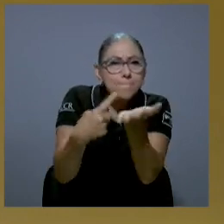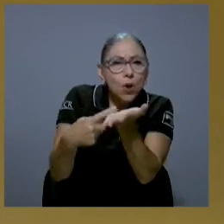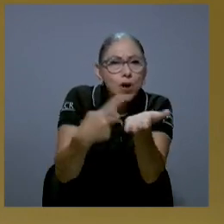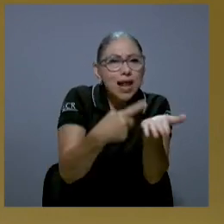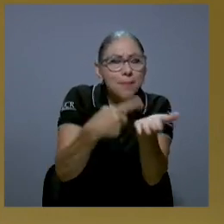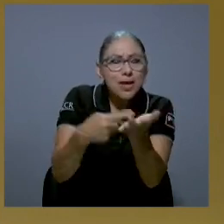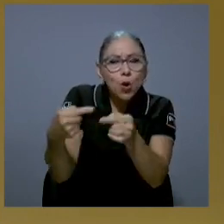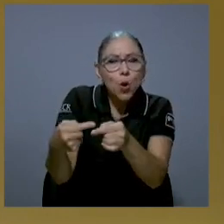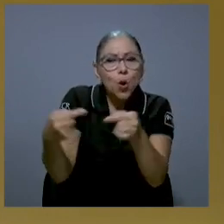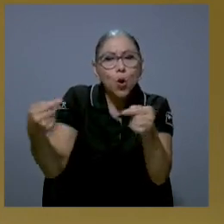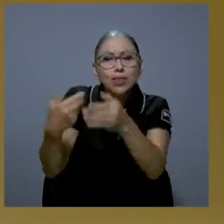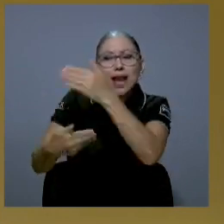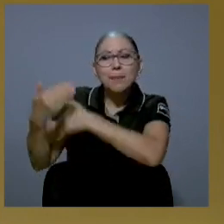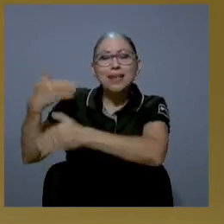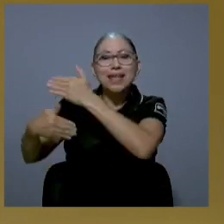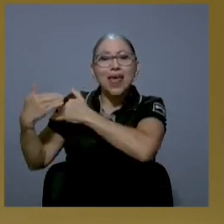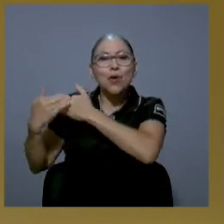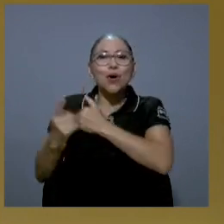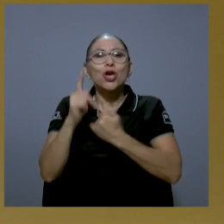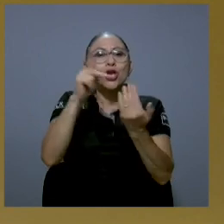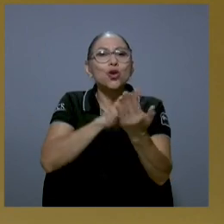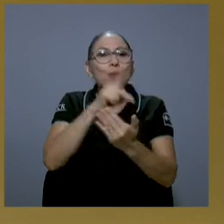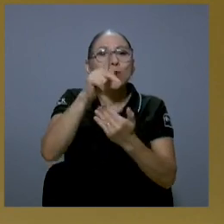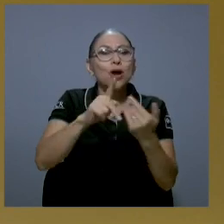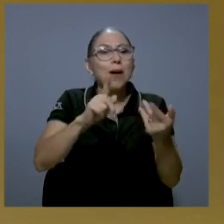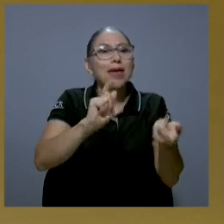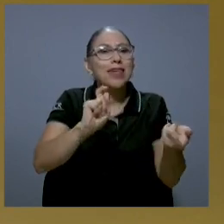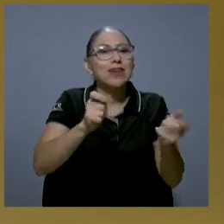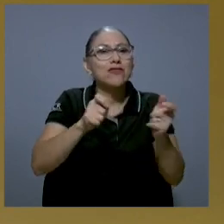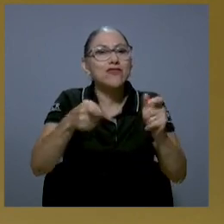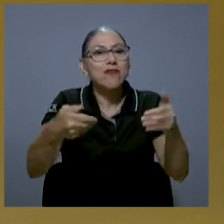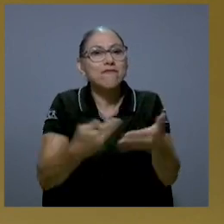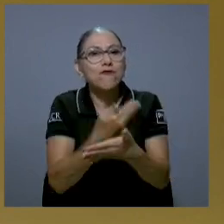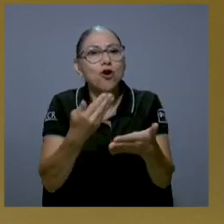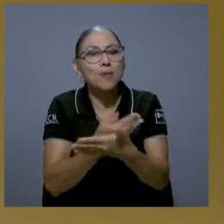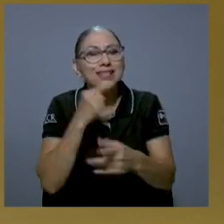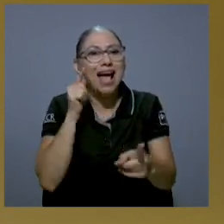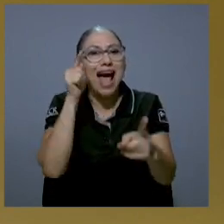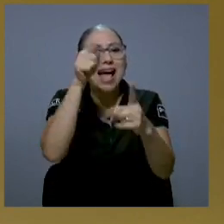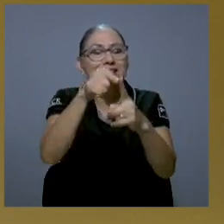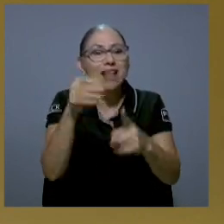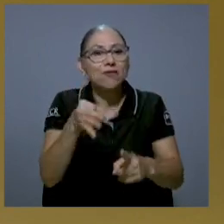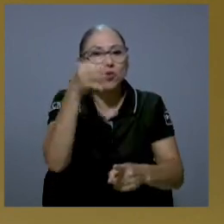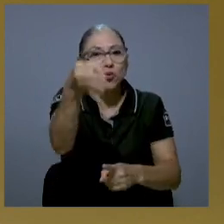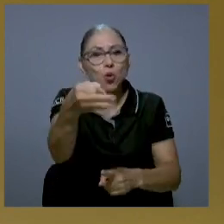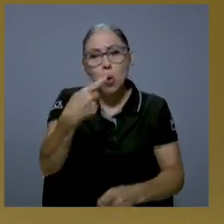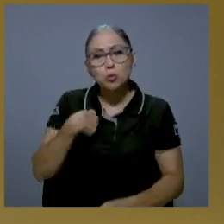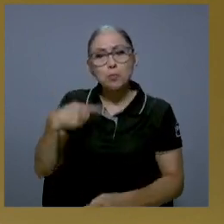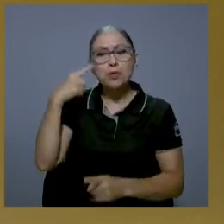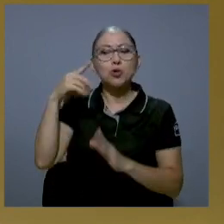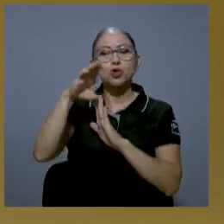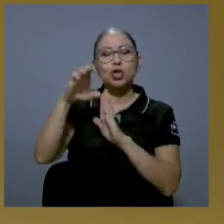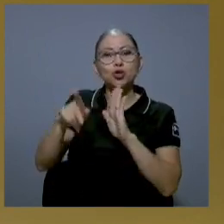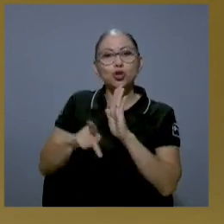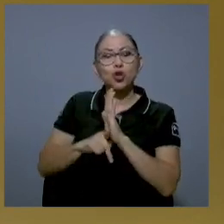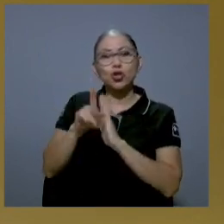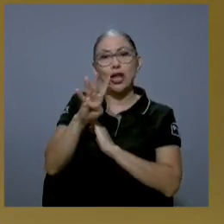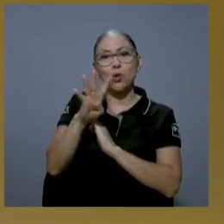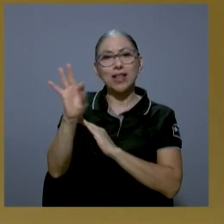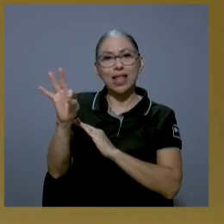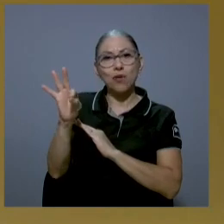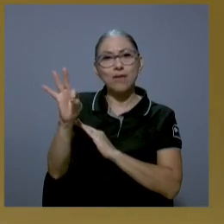programa de reformas hacia el futuro. Entonces, a mí me parece que la Constitución del 49 cumple esa